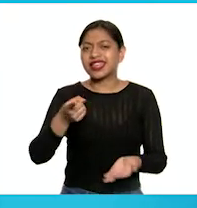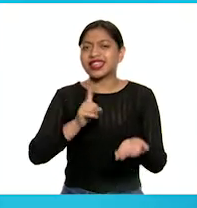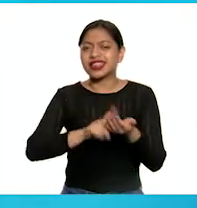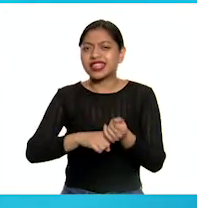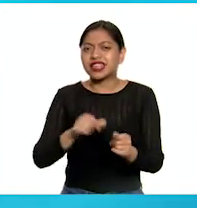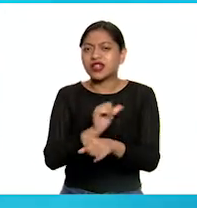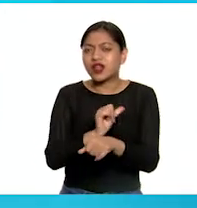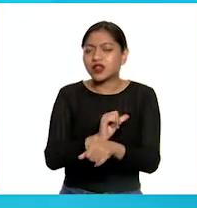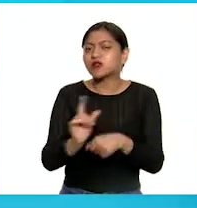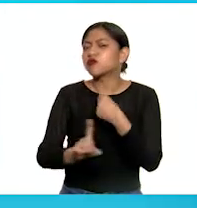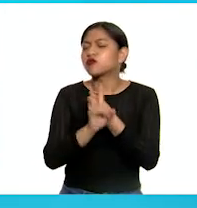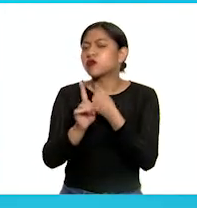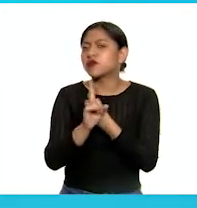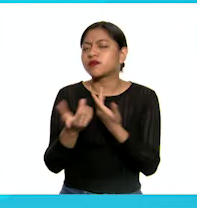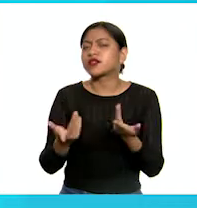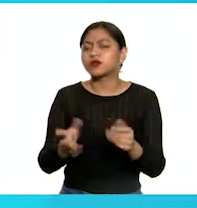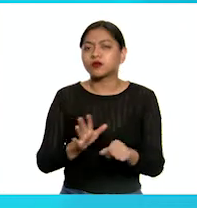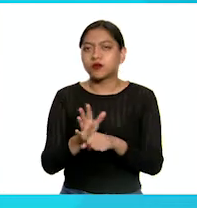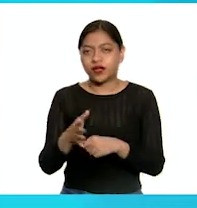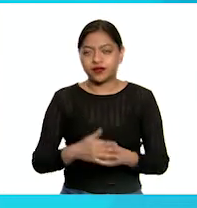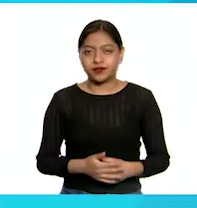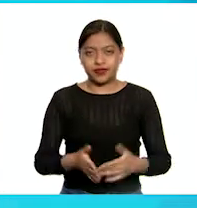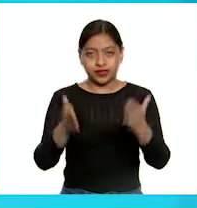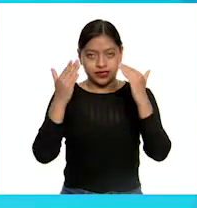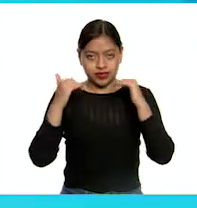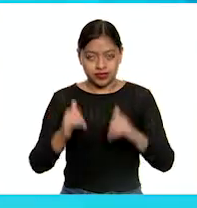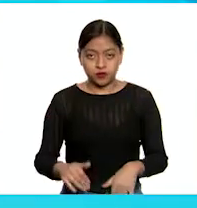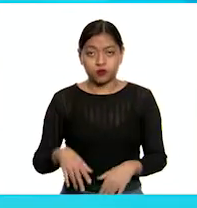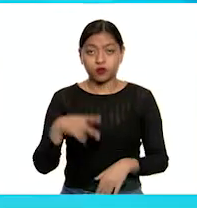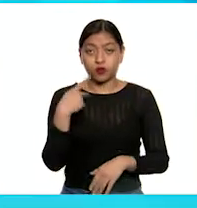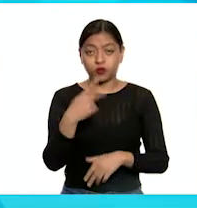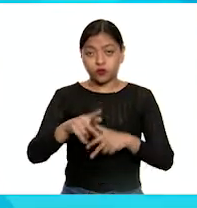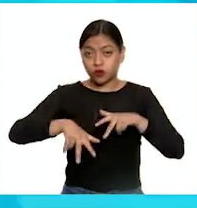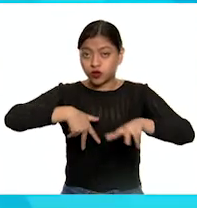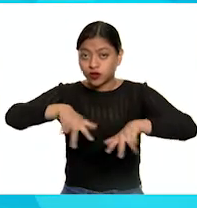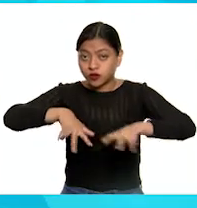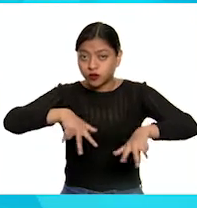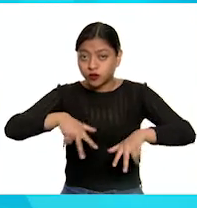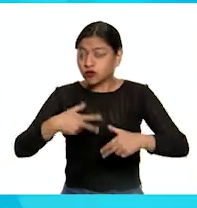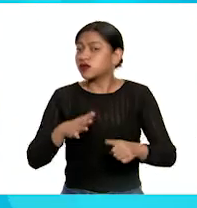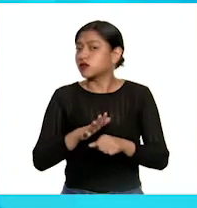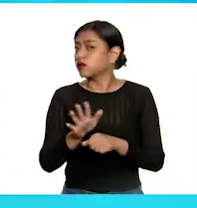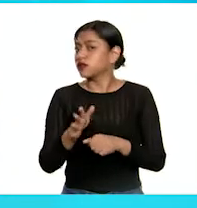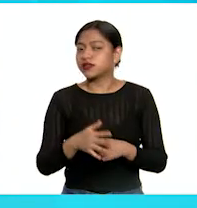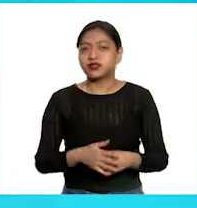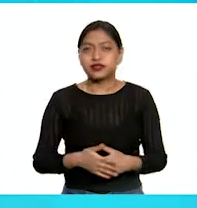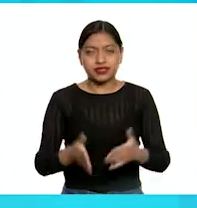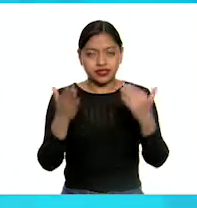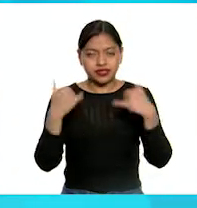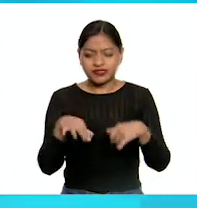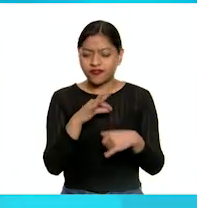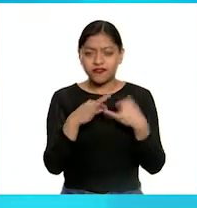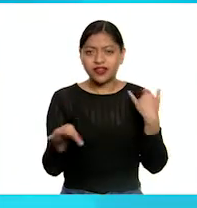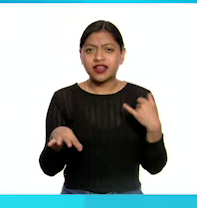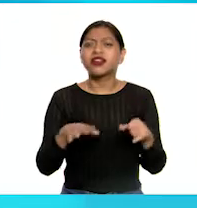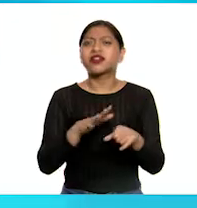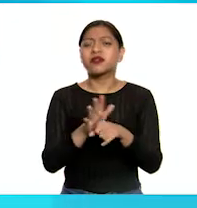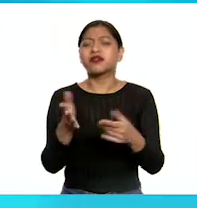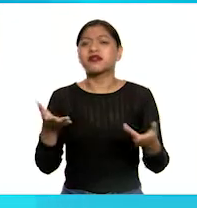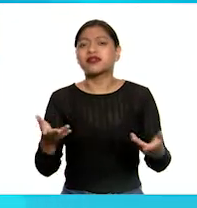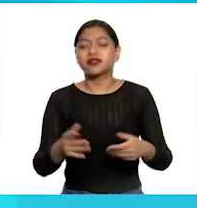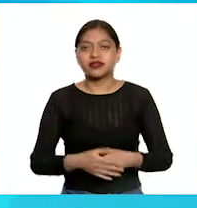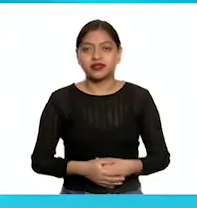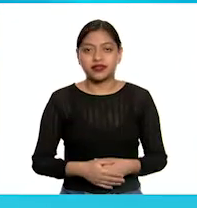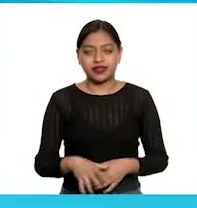principal. Sí. Aventuras que le suceden al enfrentar el problema. Sí. Y cómo termina. Bien, aquí hay